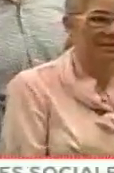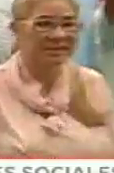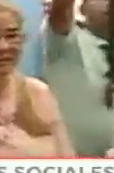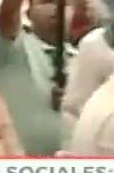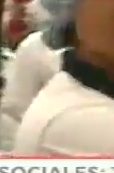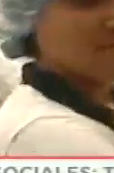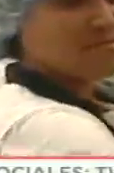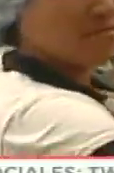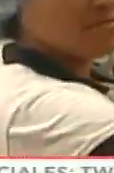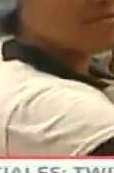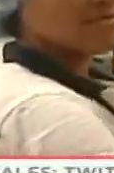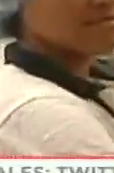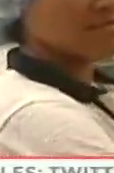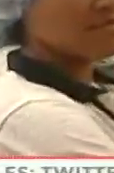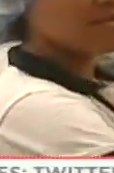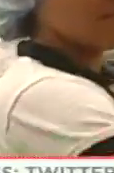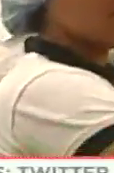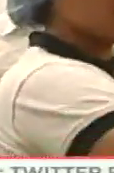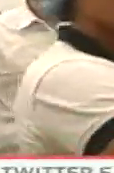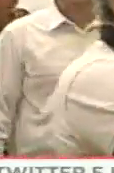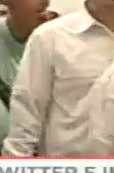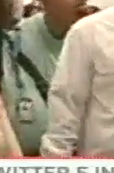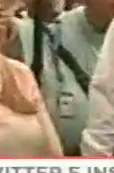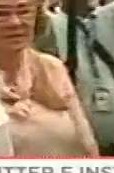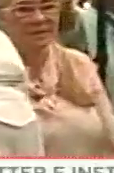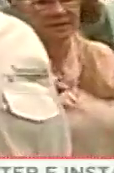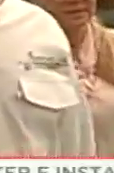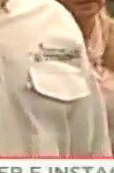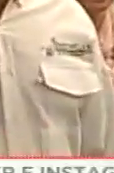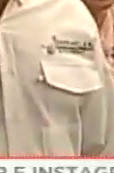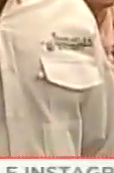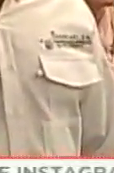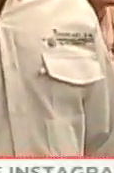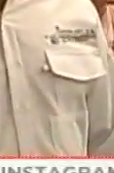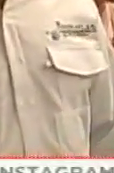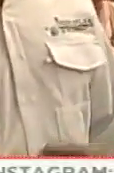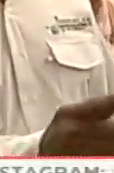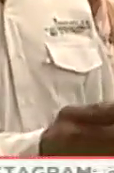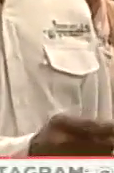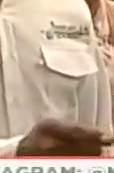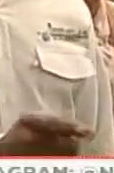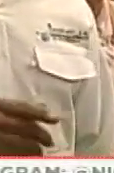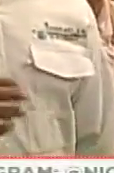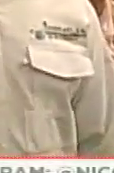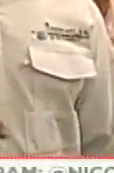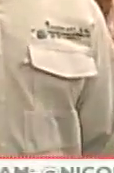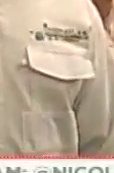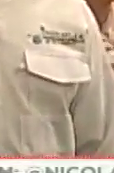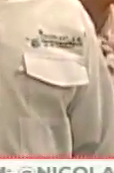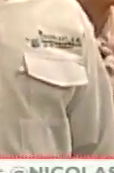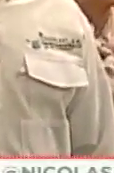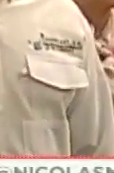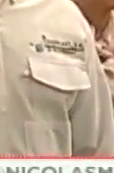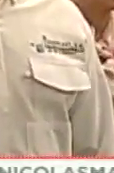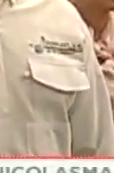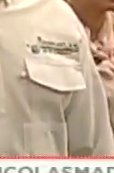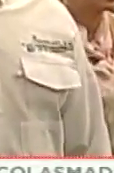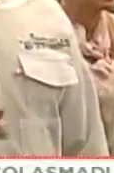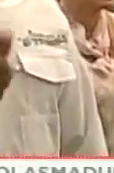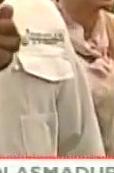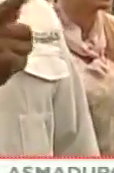nos encontramos forma parte de la Corporación Venezolana del Plástico, industria creada el 7 de marzo del